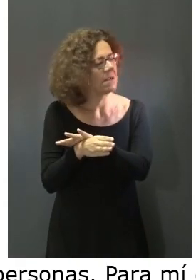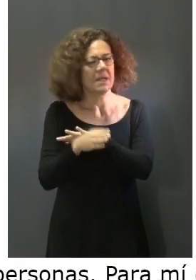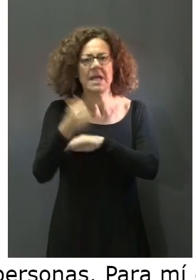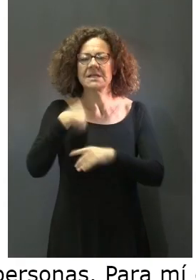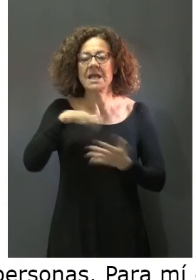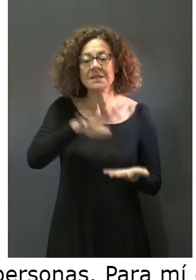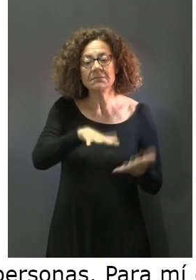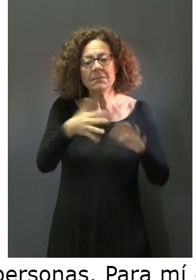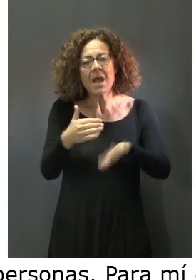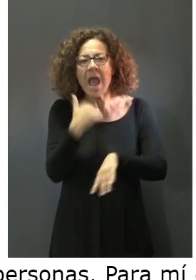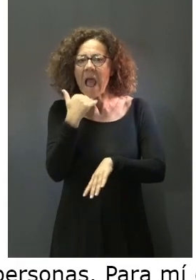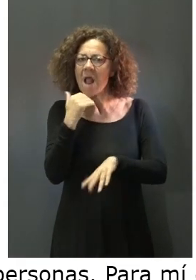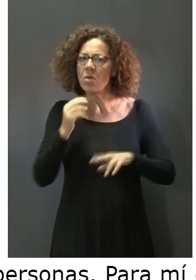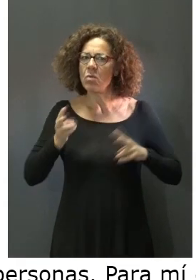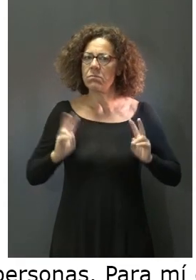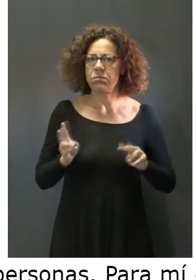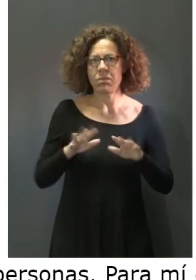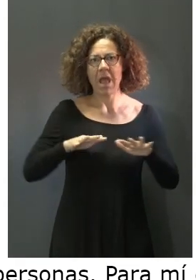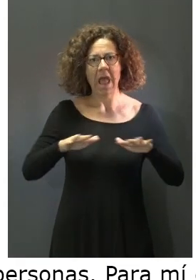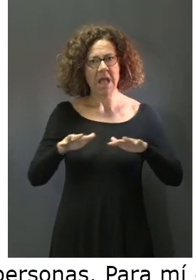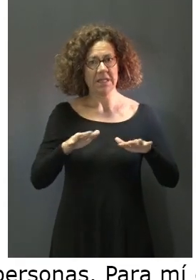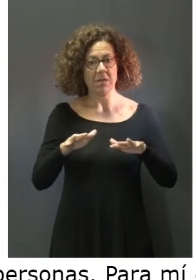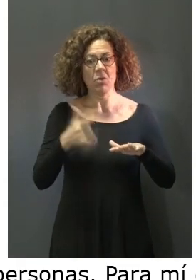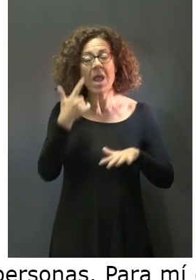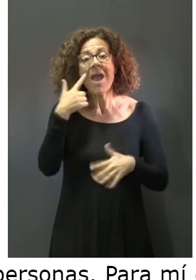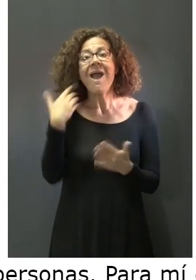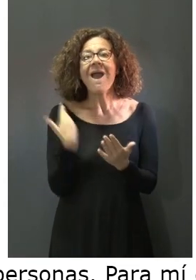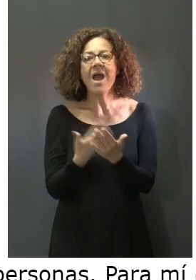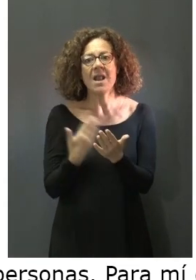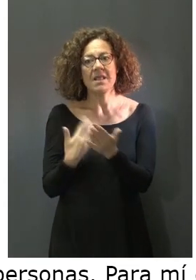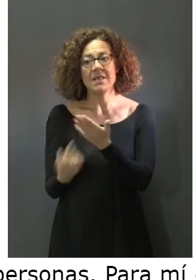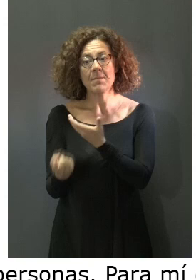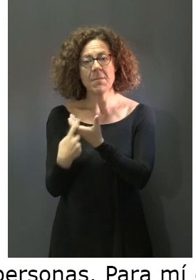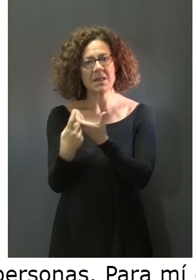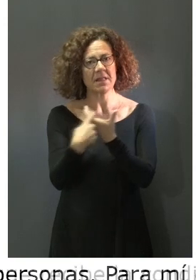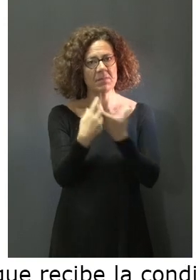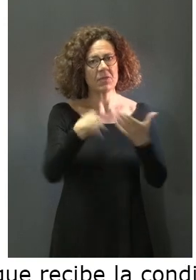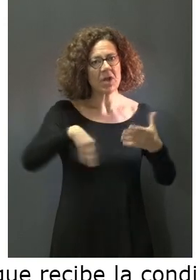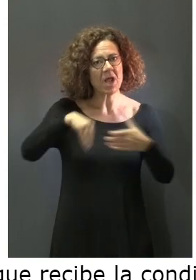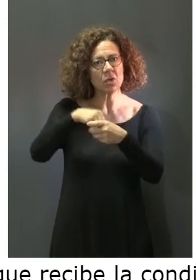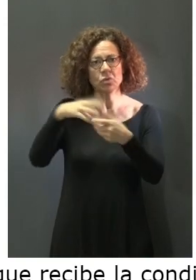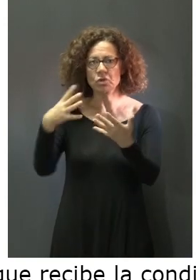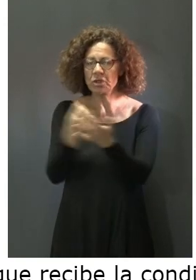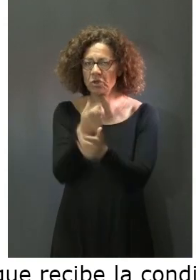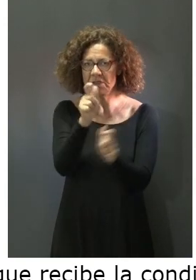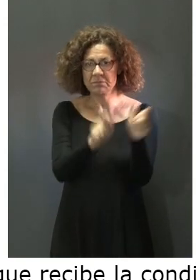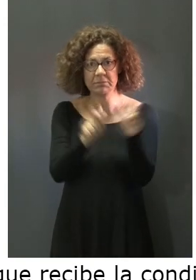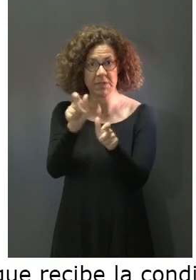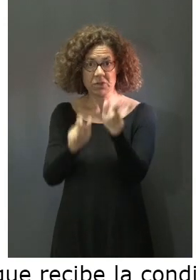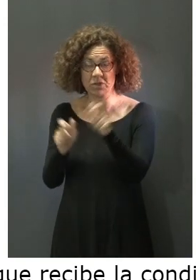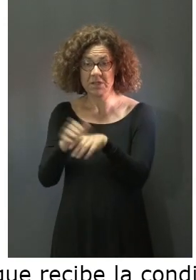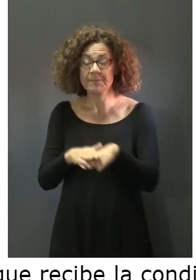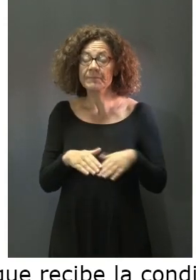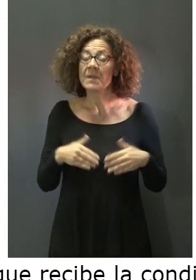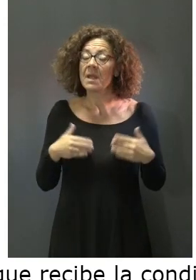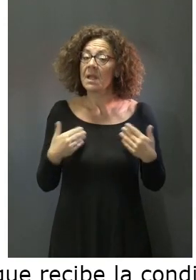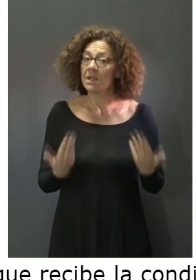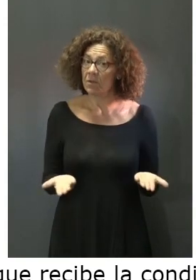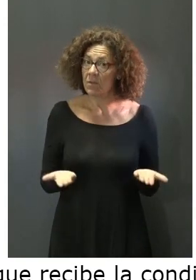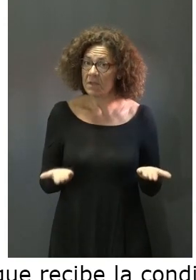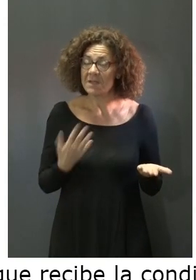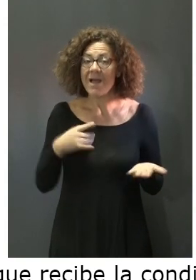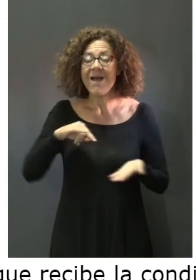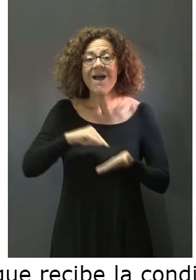un elemento activo que garantiza la participación y la inclusión de todas las personas. Por tanto,